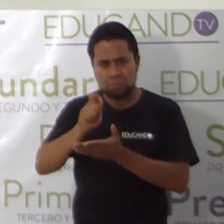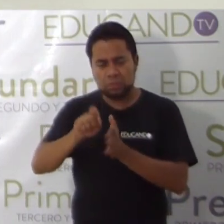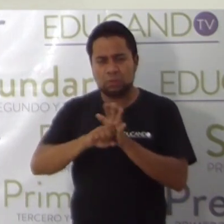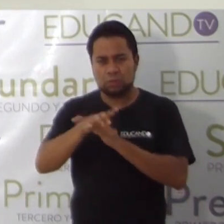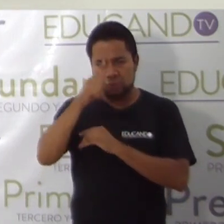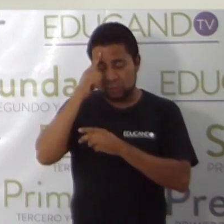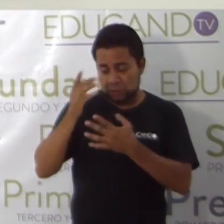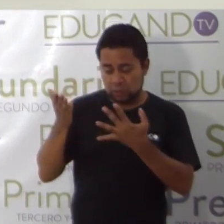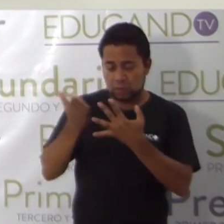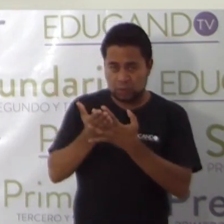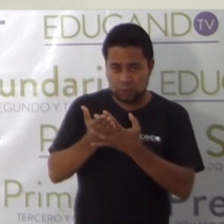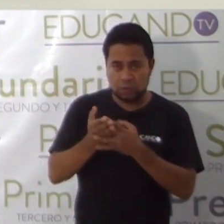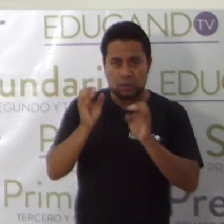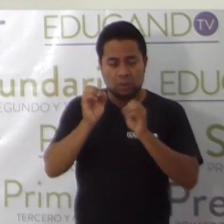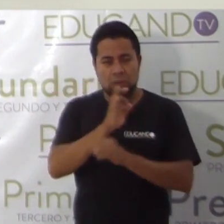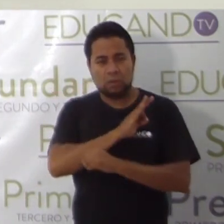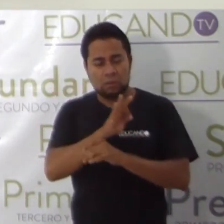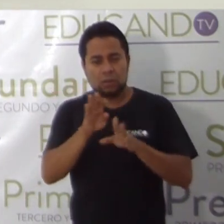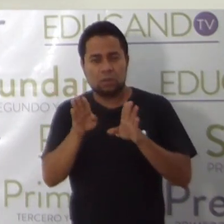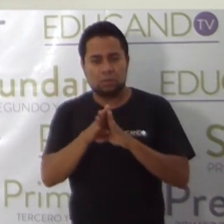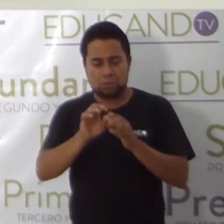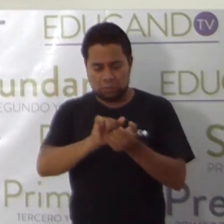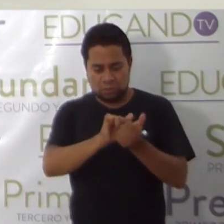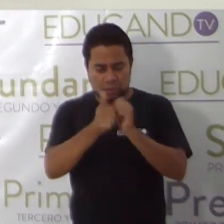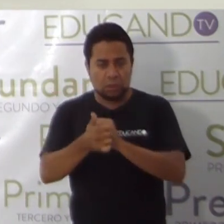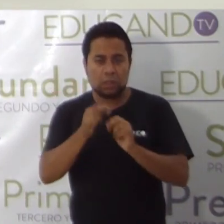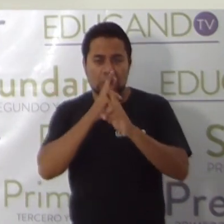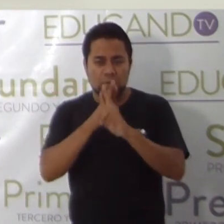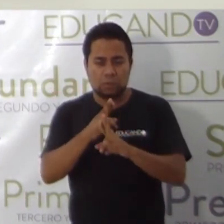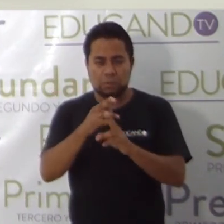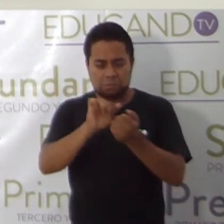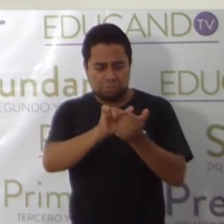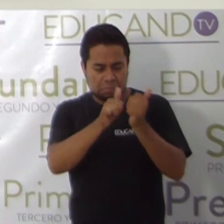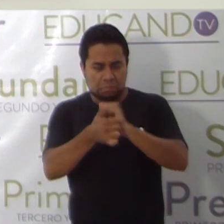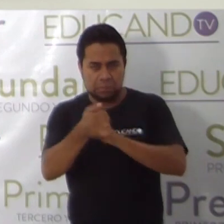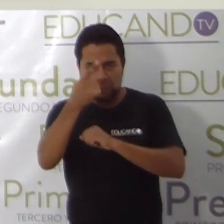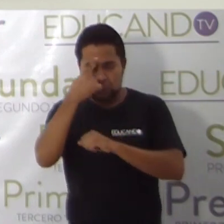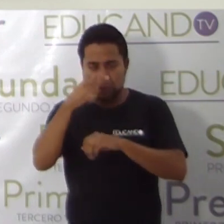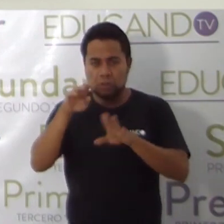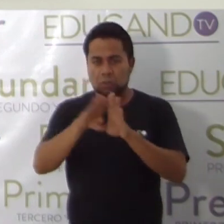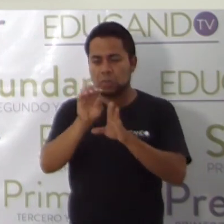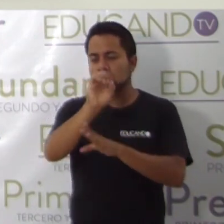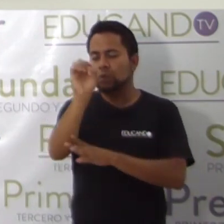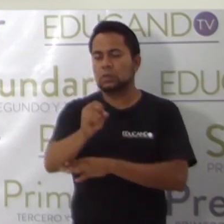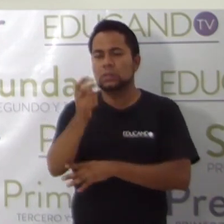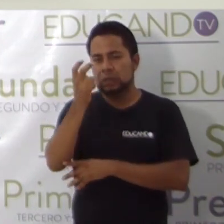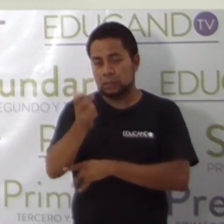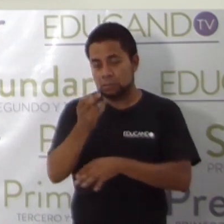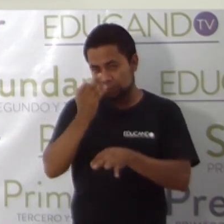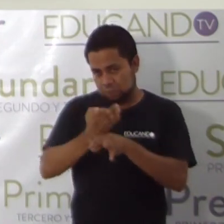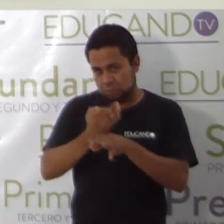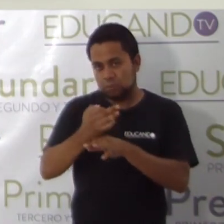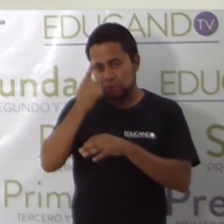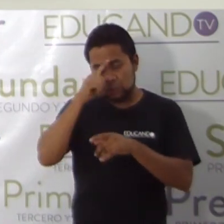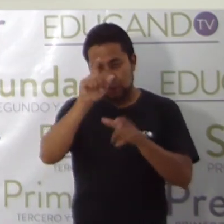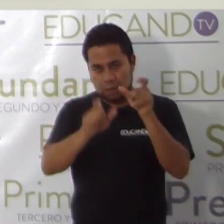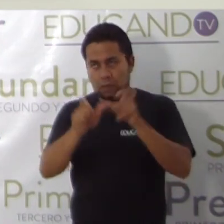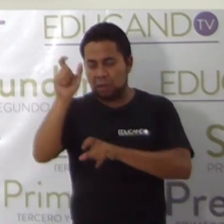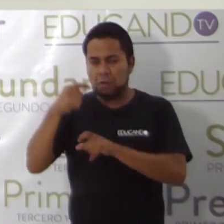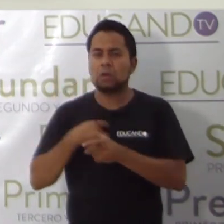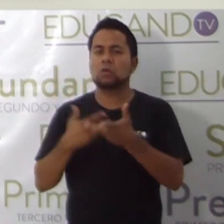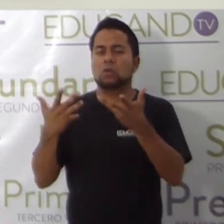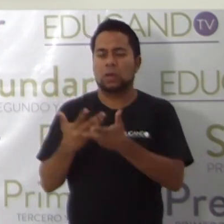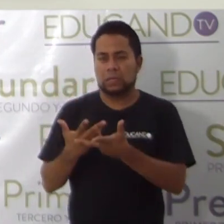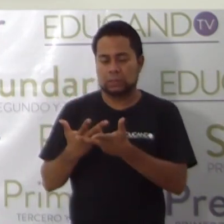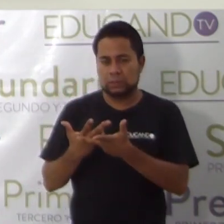la división, o podemos convertir el resultado de esa división al porcentaje, que es lo que vamos a hacer en nuestra tabla de frecuencia.